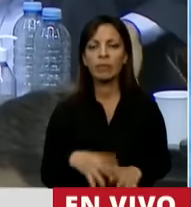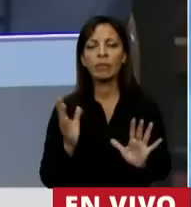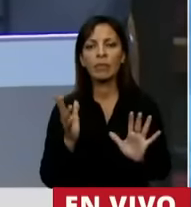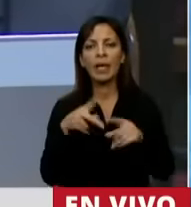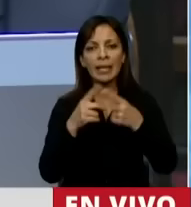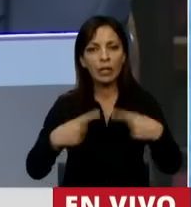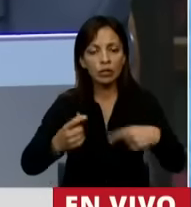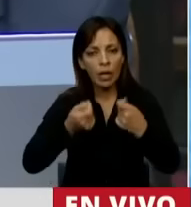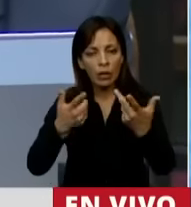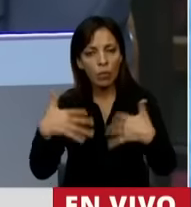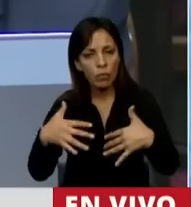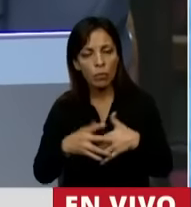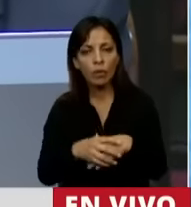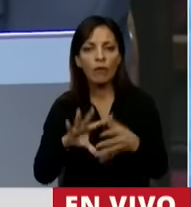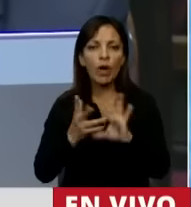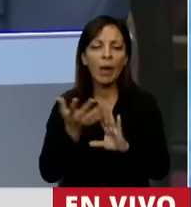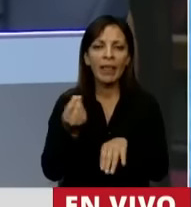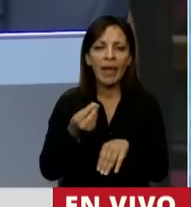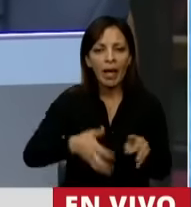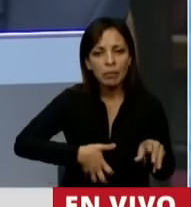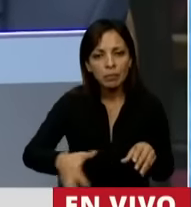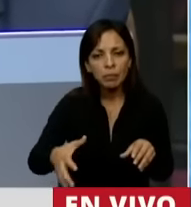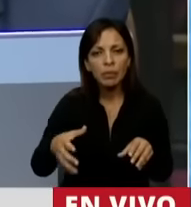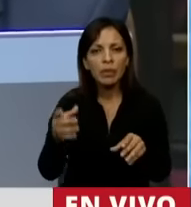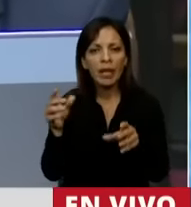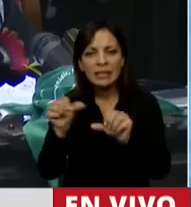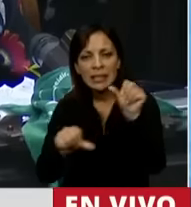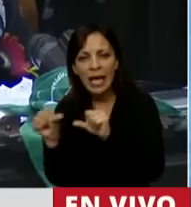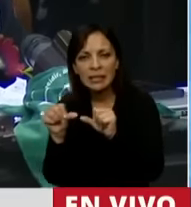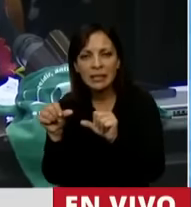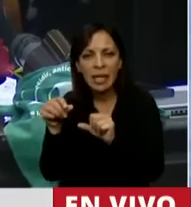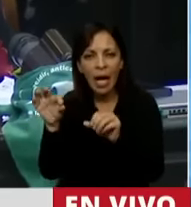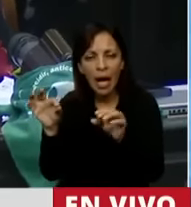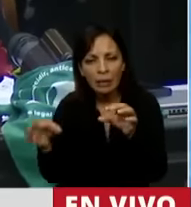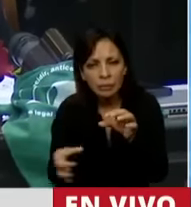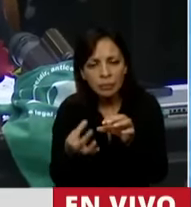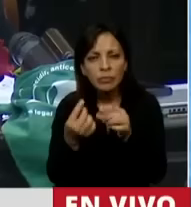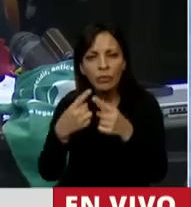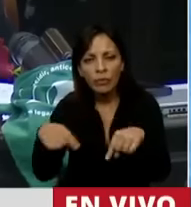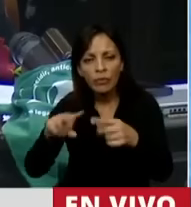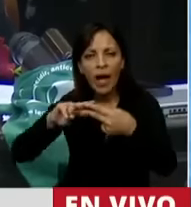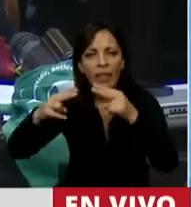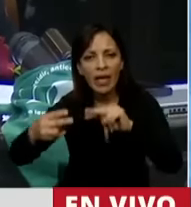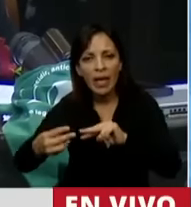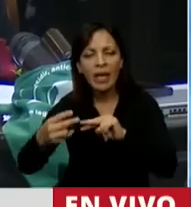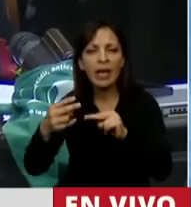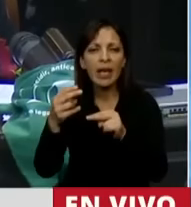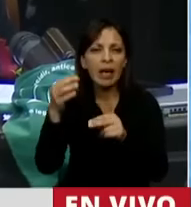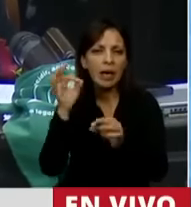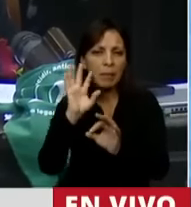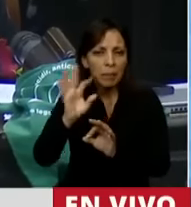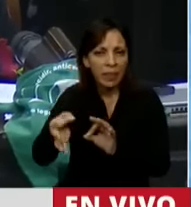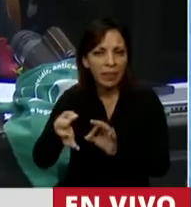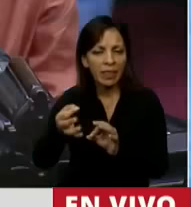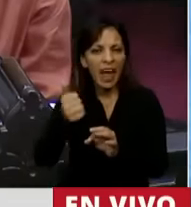Descubrimientos revolucionarios como la fecundación in vitro y el ADN con la secuenciación del genoma humano dejan en